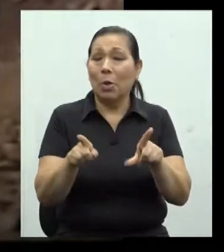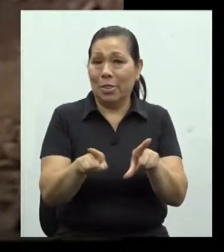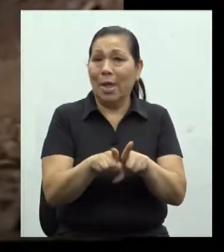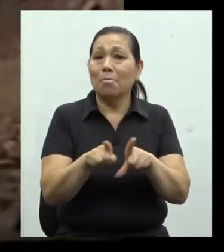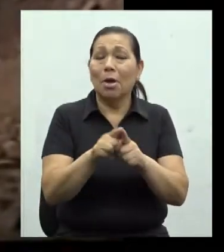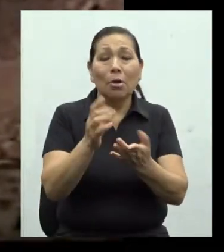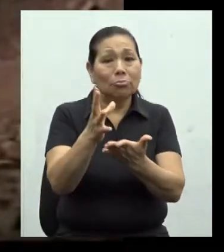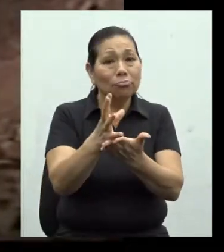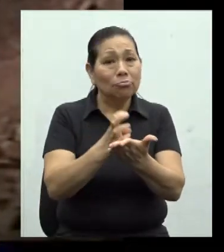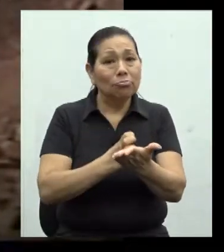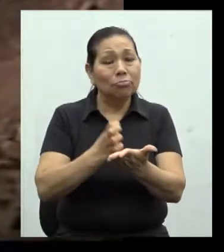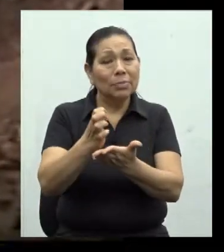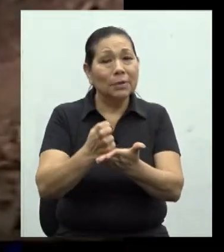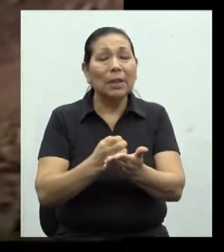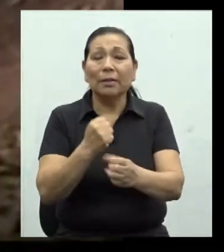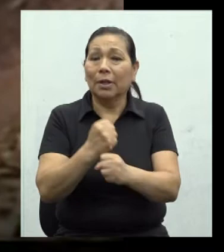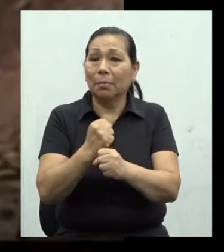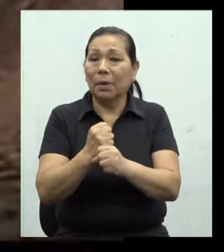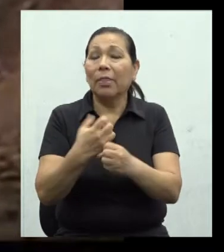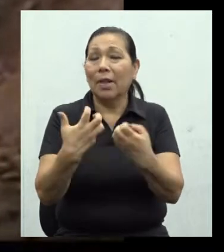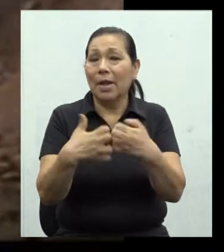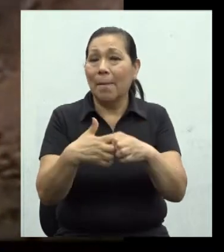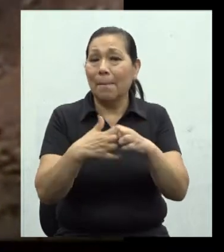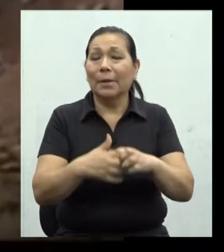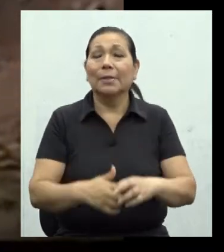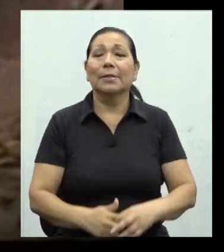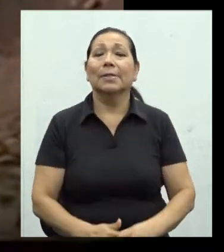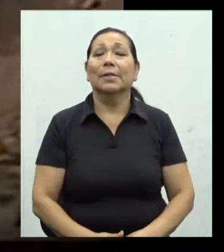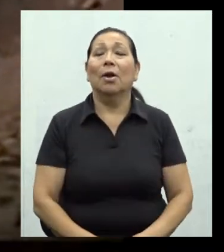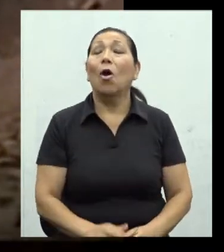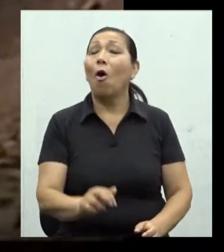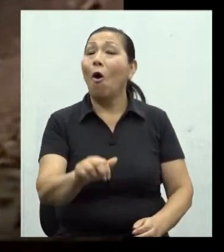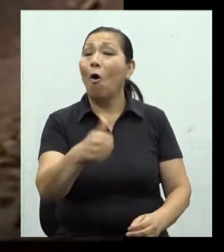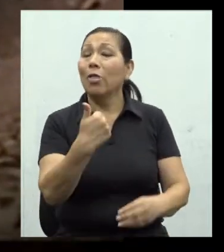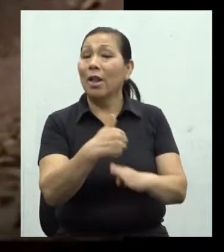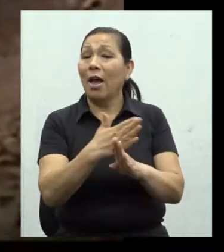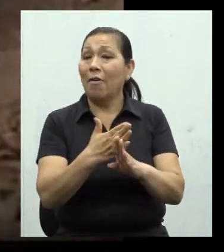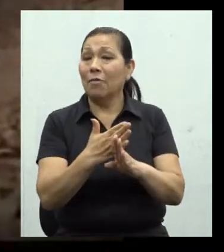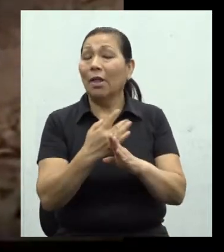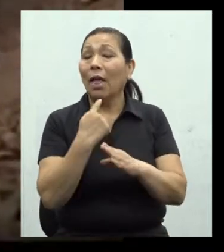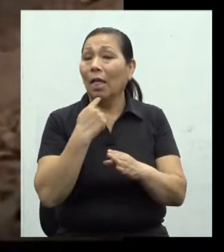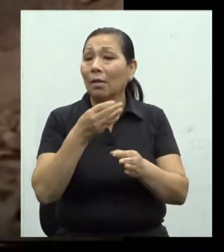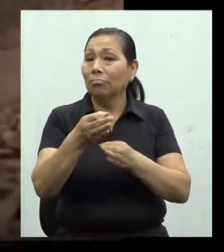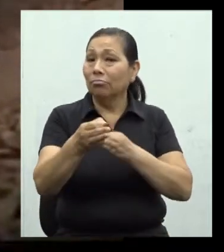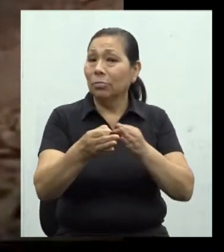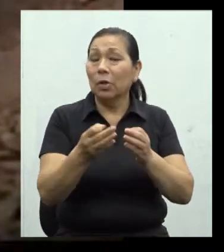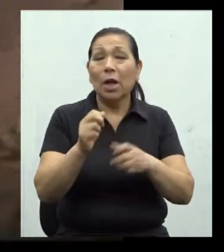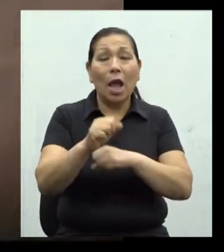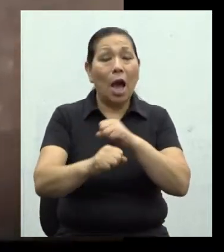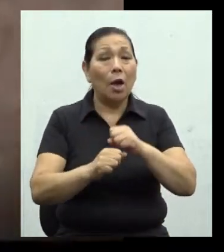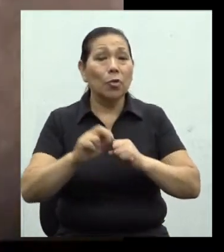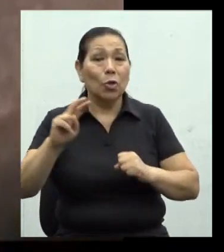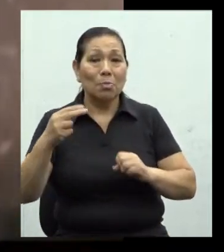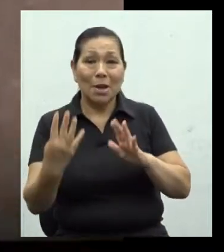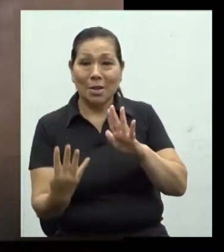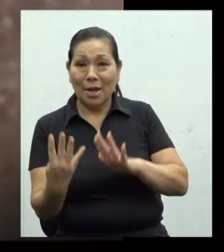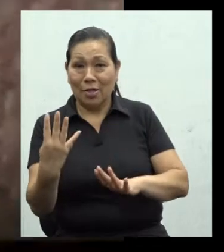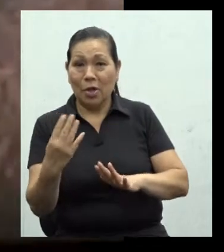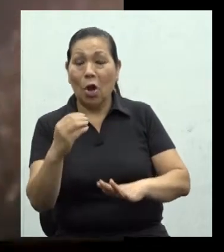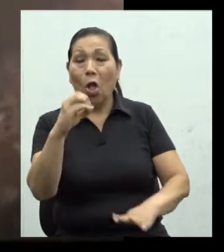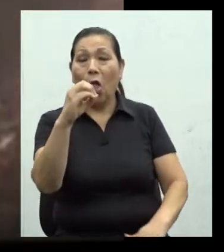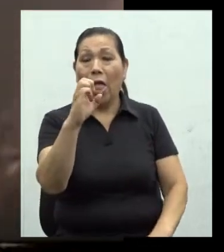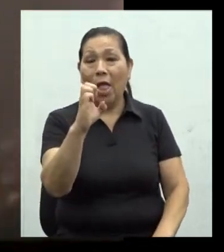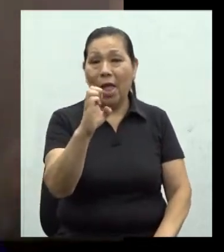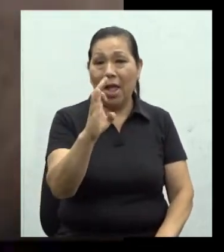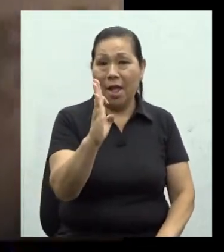la extracción de la actividad de la empresa. De otro lado, se argumentó que desde el 2014, el